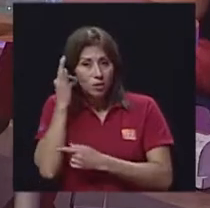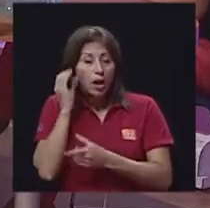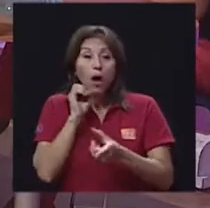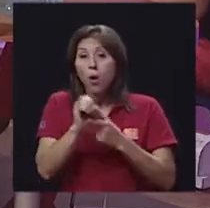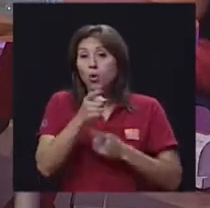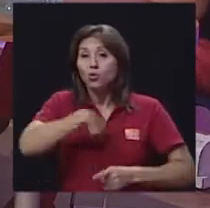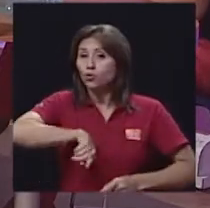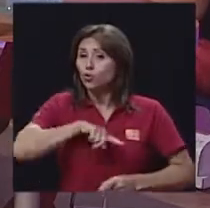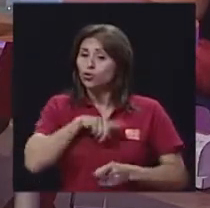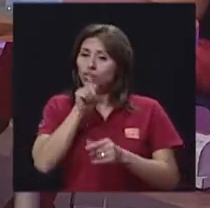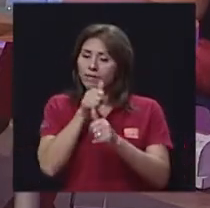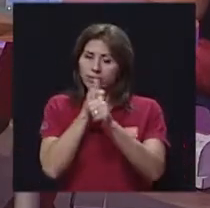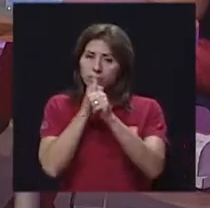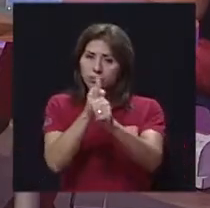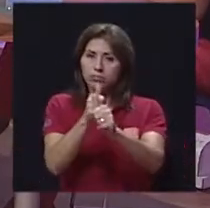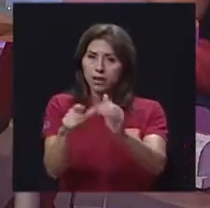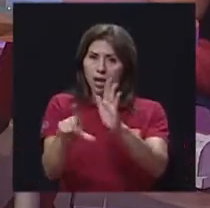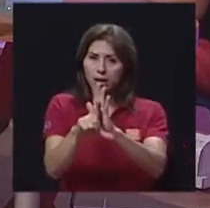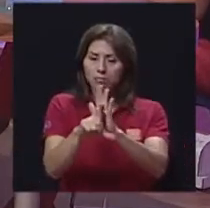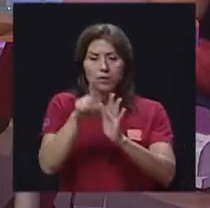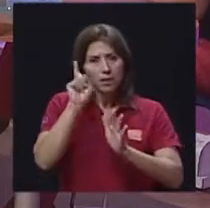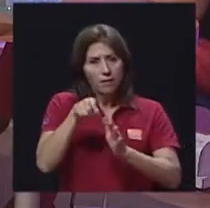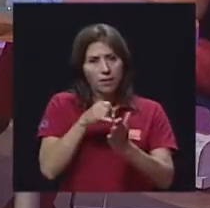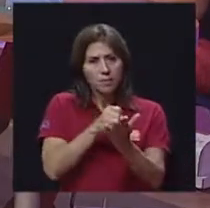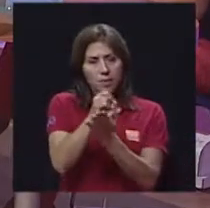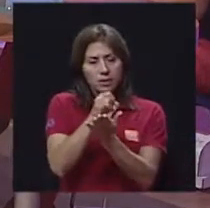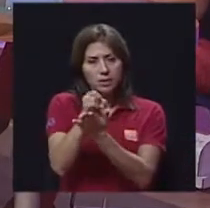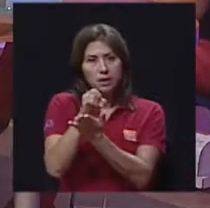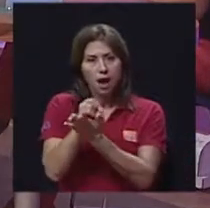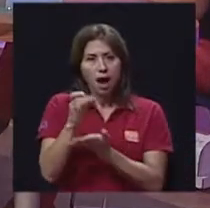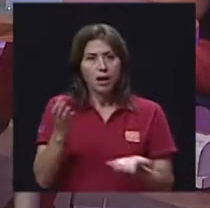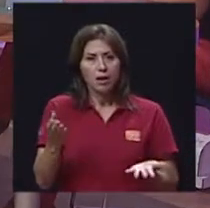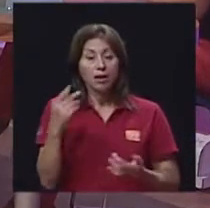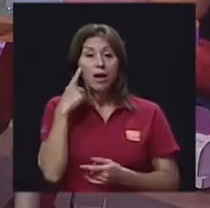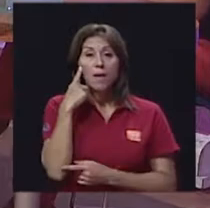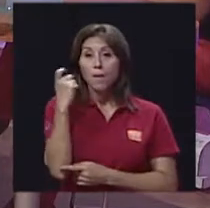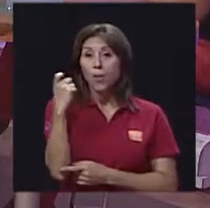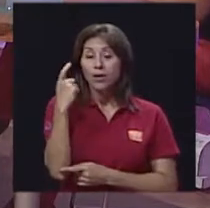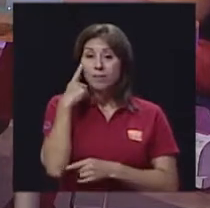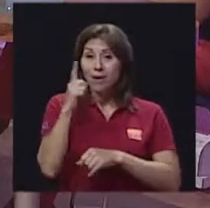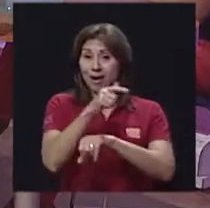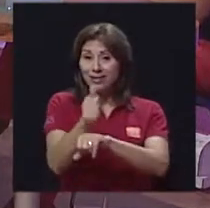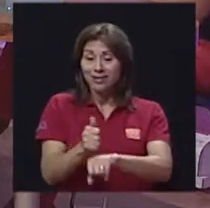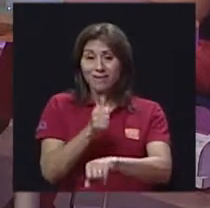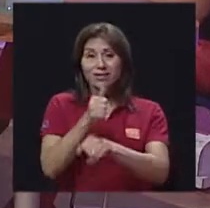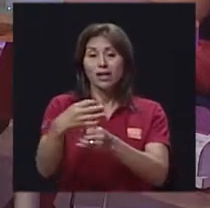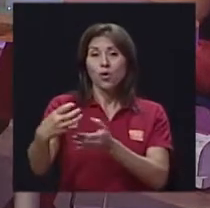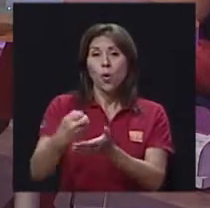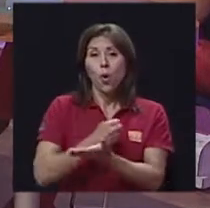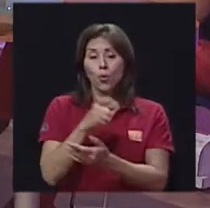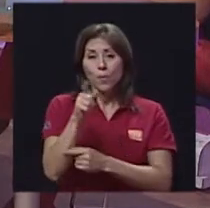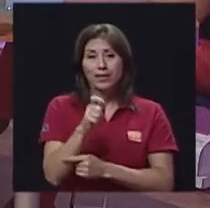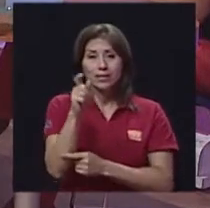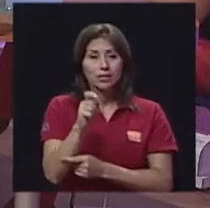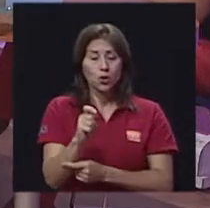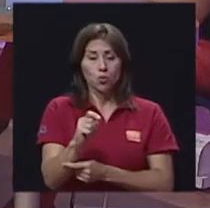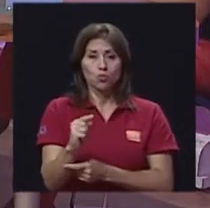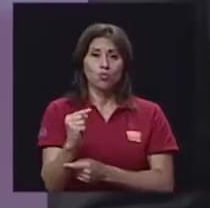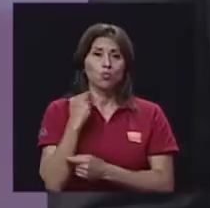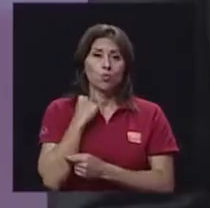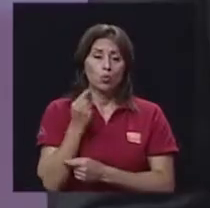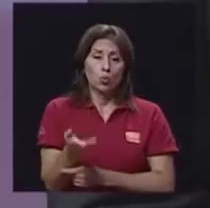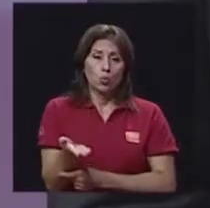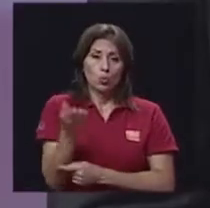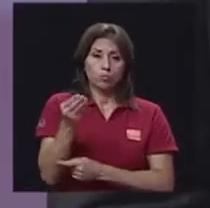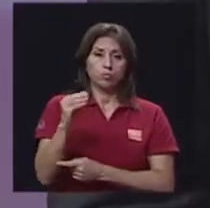investigar. Porque la pensión, el fijar un monto muy alto puede implicar que el